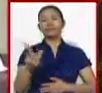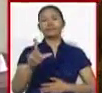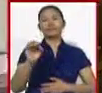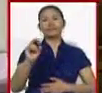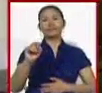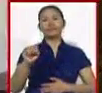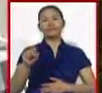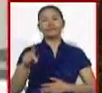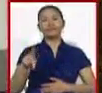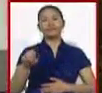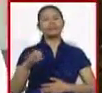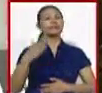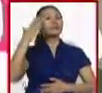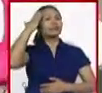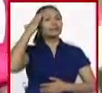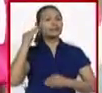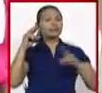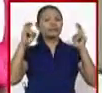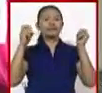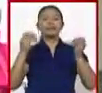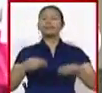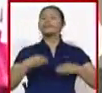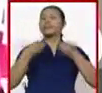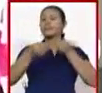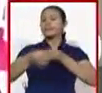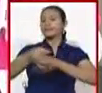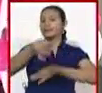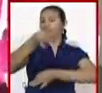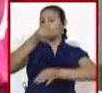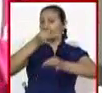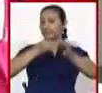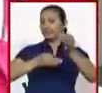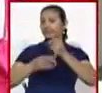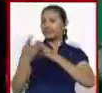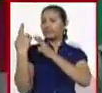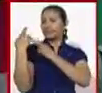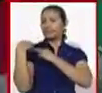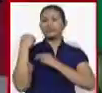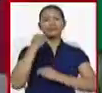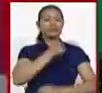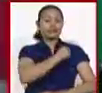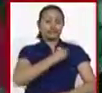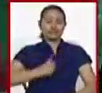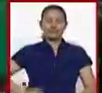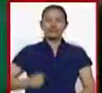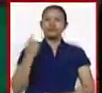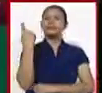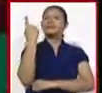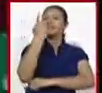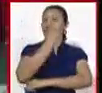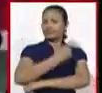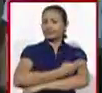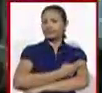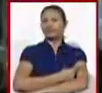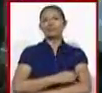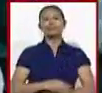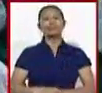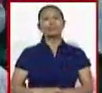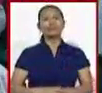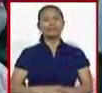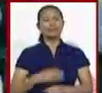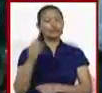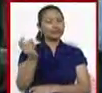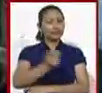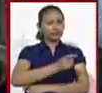años proveniente del municipio de Cabezas, quien recibió simbólicamente el cargo de gobernadora por un día, esto en el marco